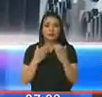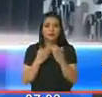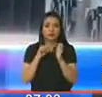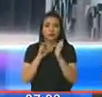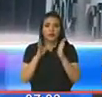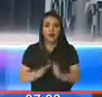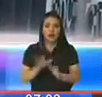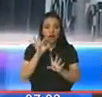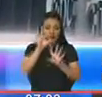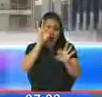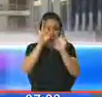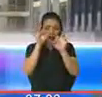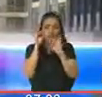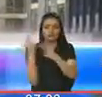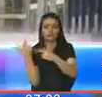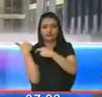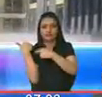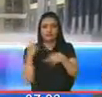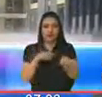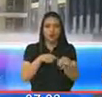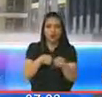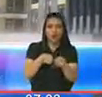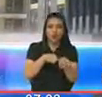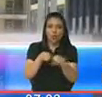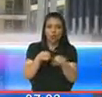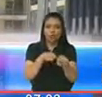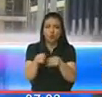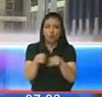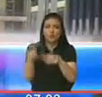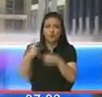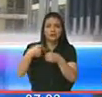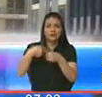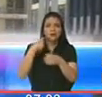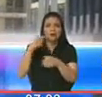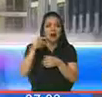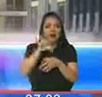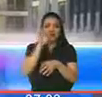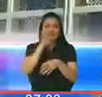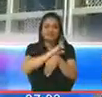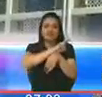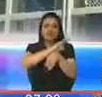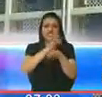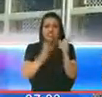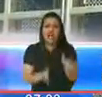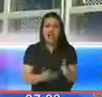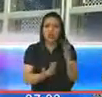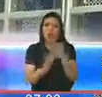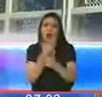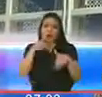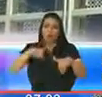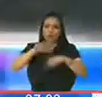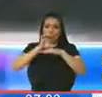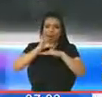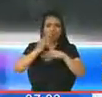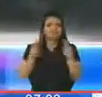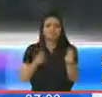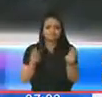de Selección encargada de llevar a cabo el concurso de oposición y méritos para la selección y designación del nuevo fiscal general del